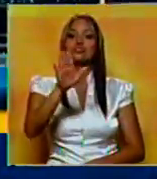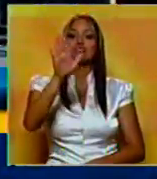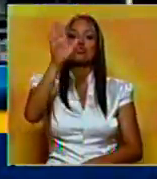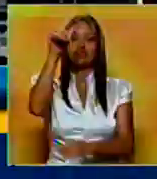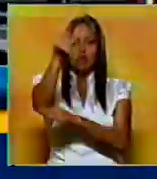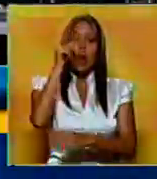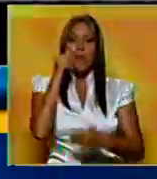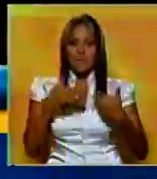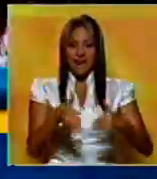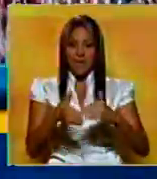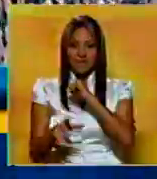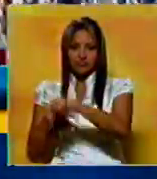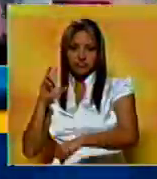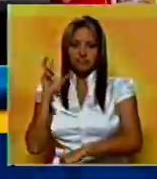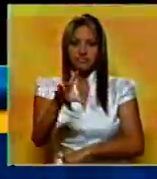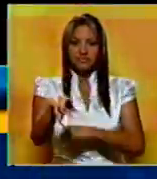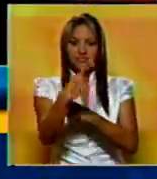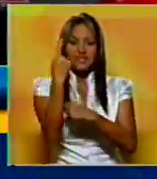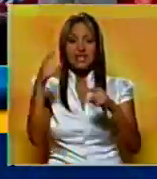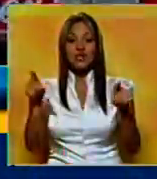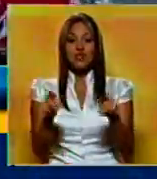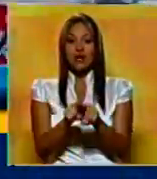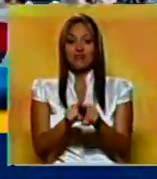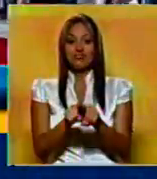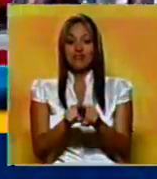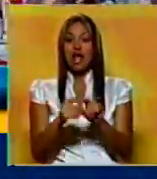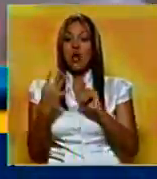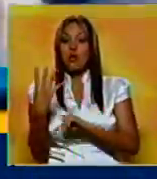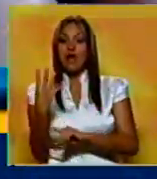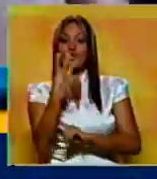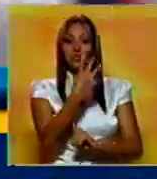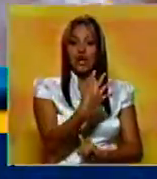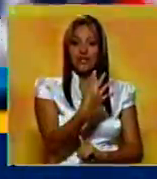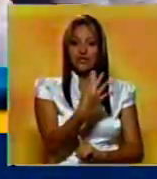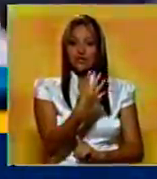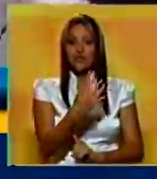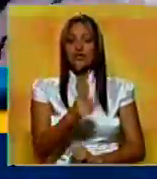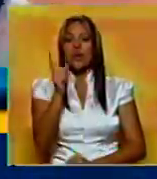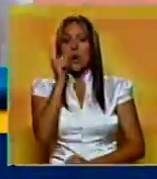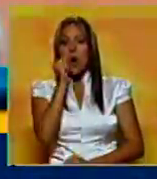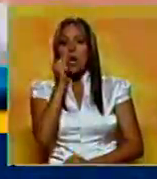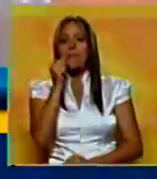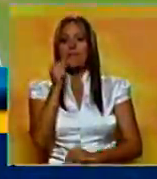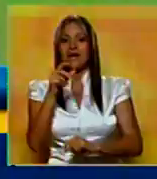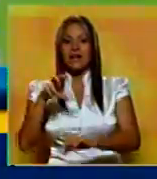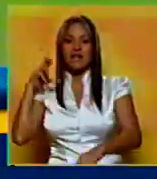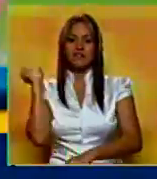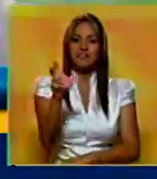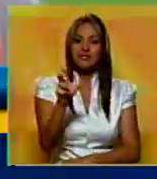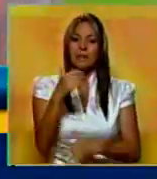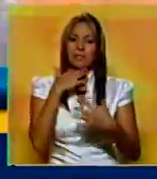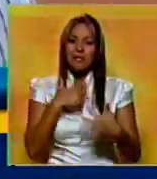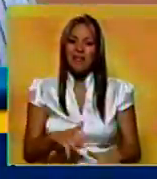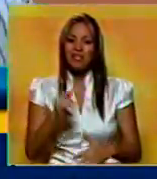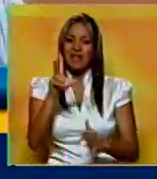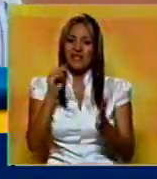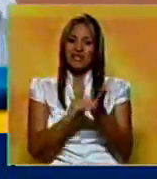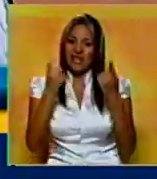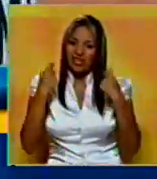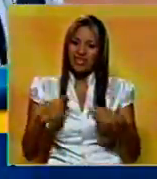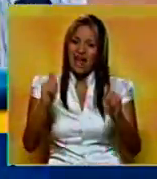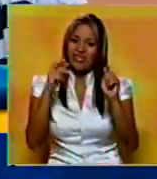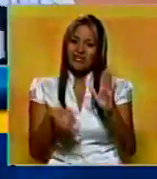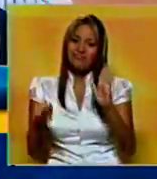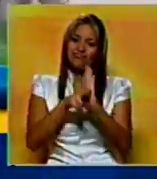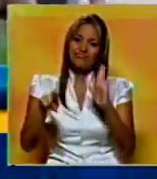del panameño. Un batazo que empataba la pizarra a 4. De esta manera, el cerrador de los Yankees desperdiciaba tres oportunidades de salvado